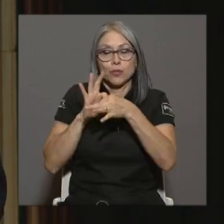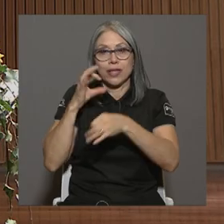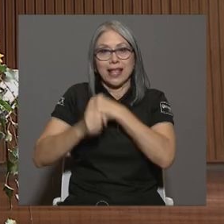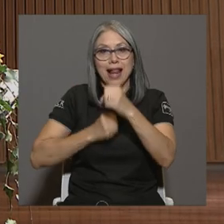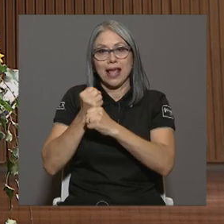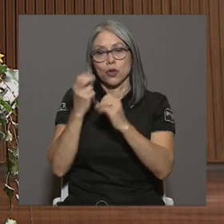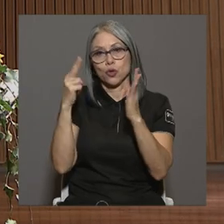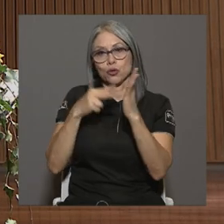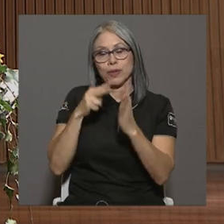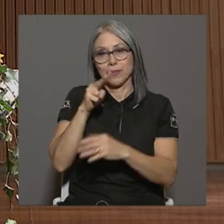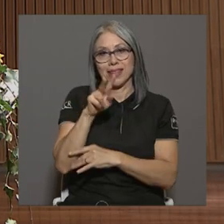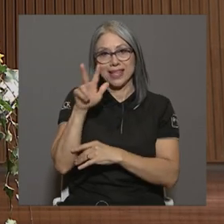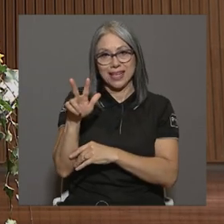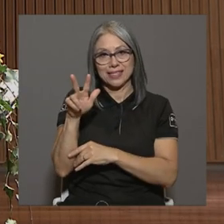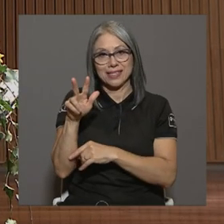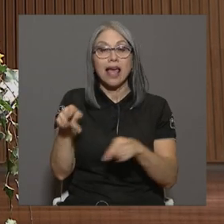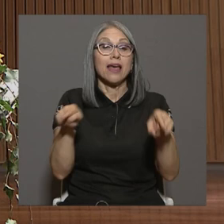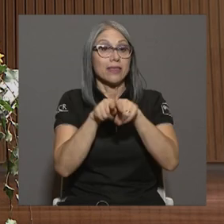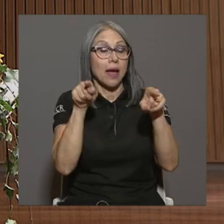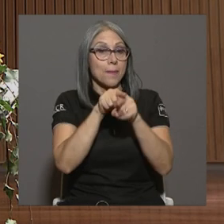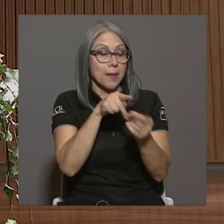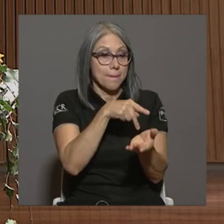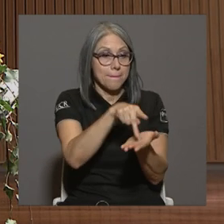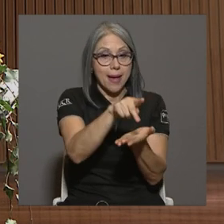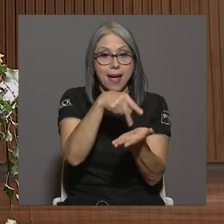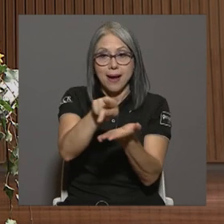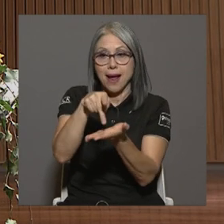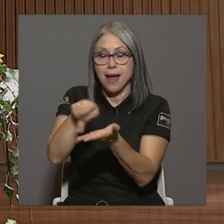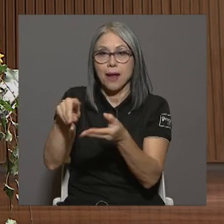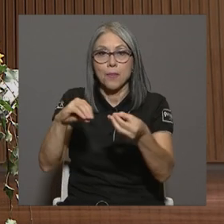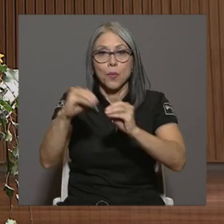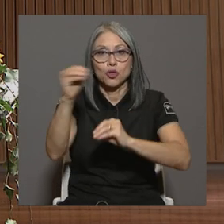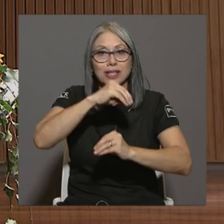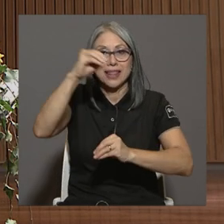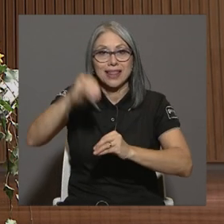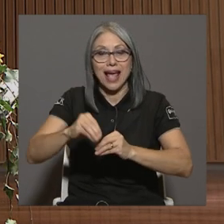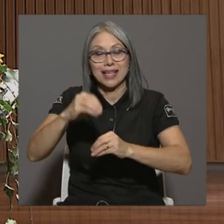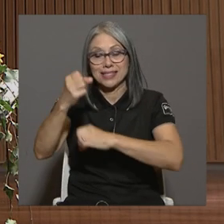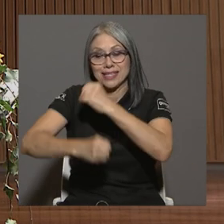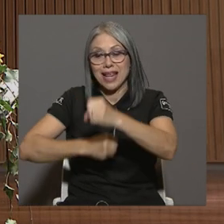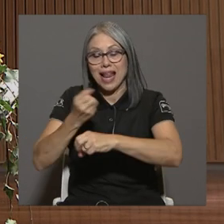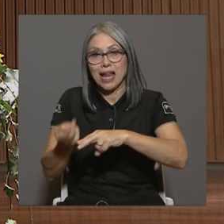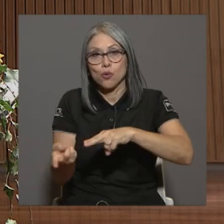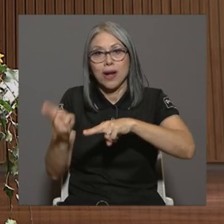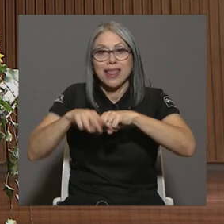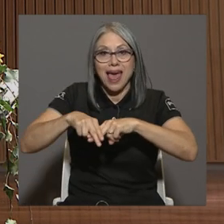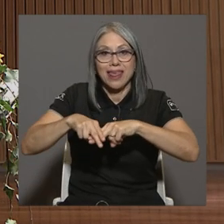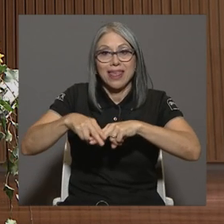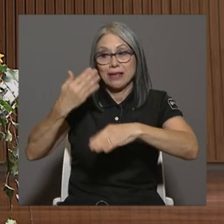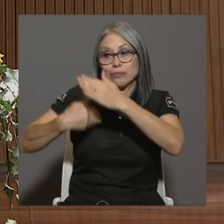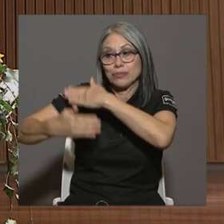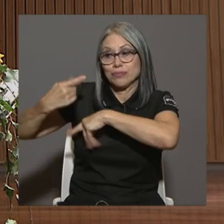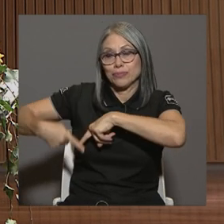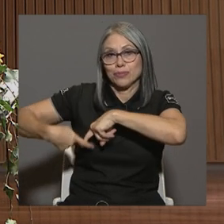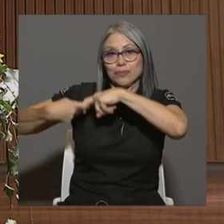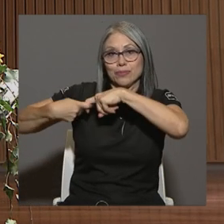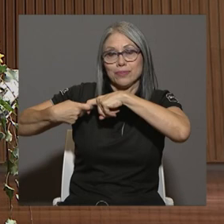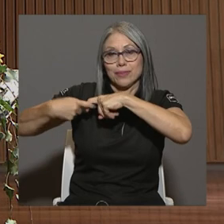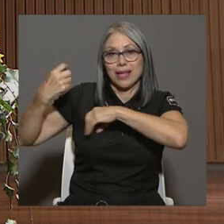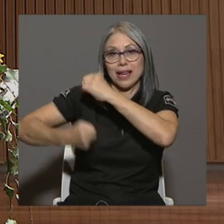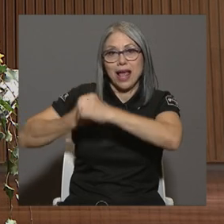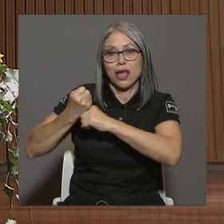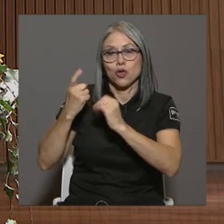2023, así como realizar el pago de los porcentajes de la anualidad suspendida en el periodo